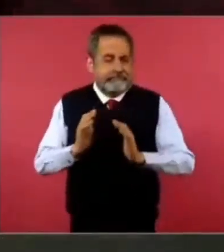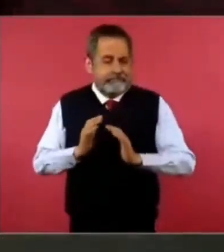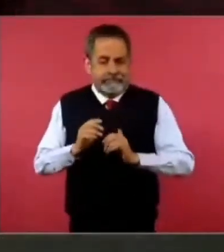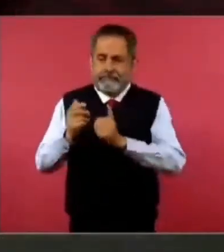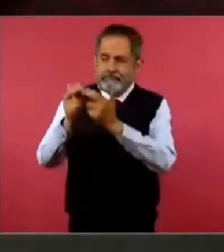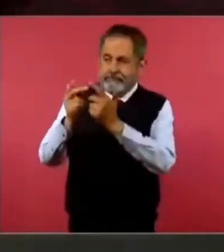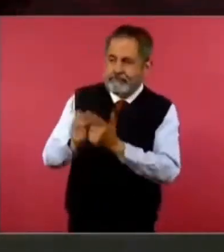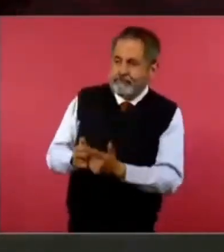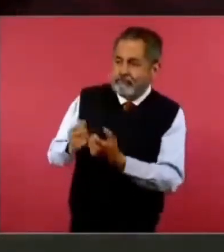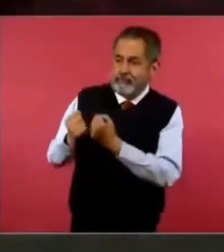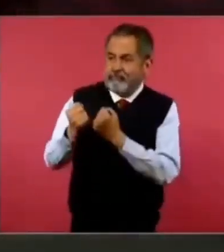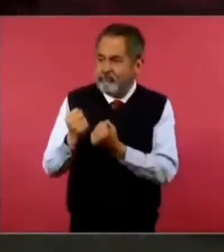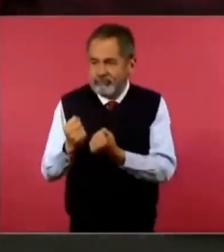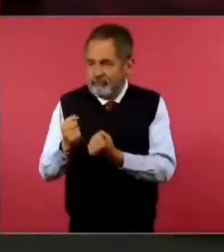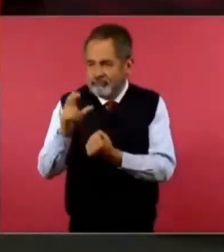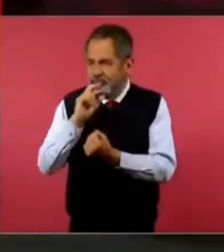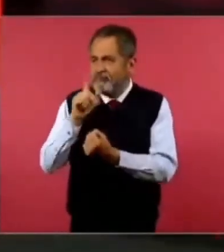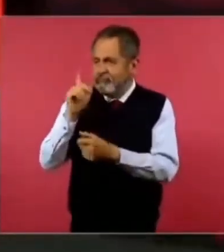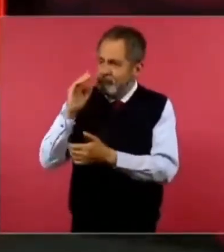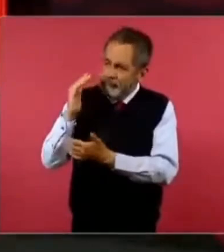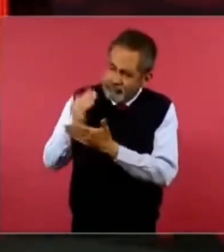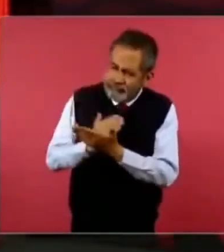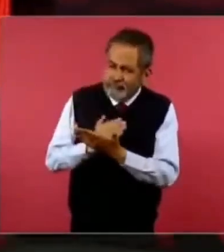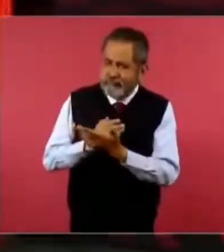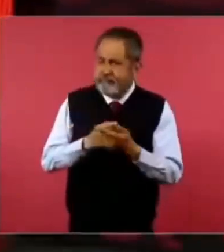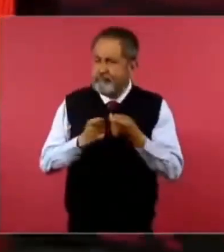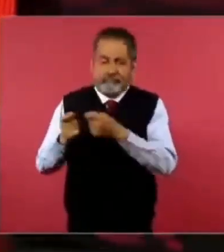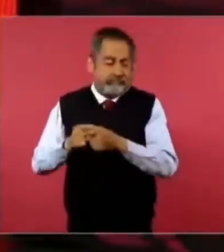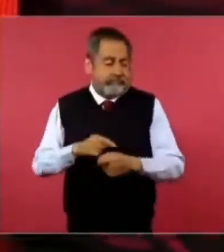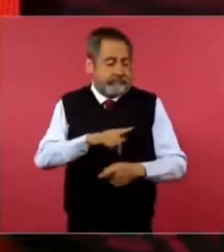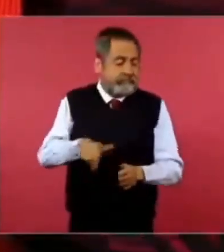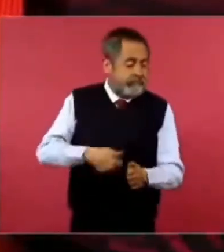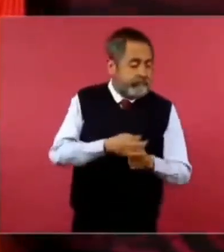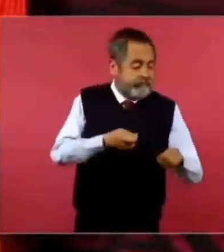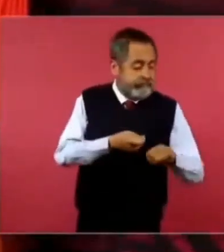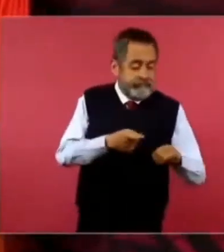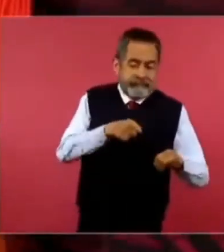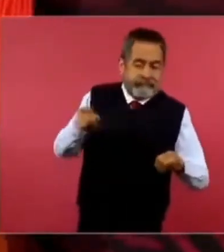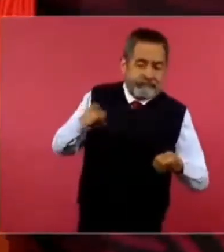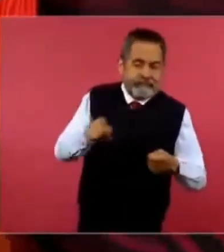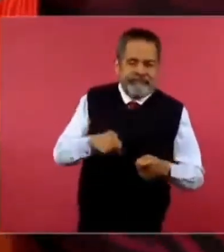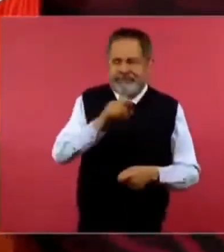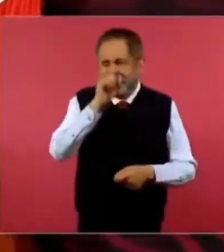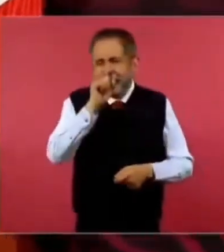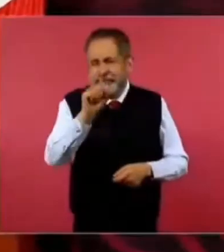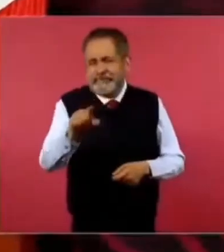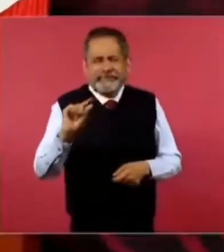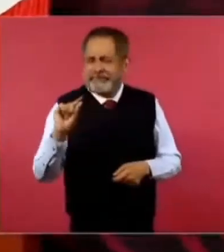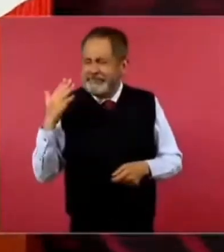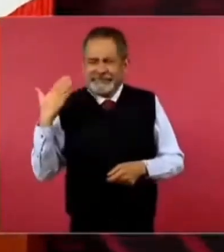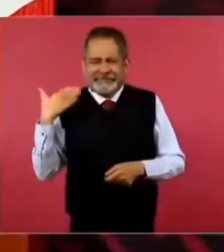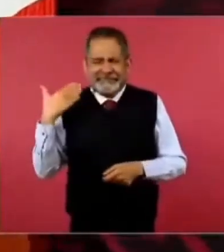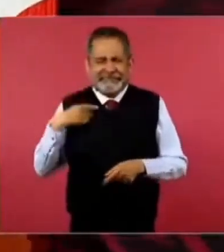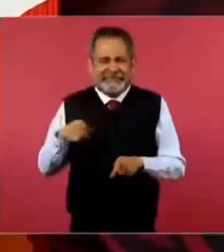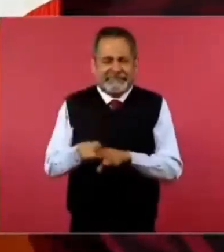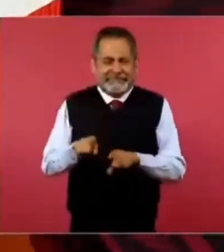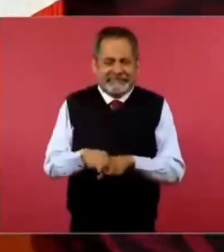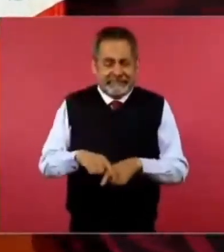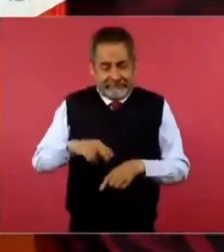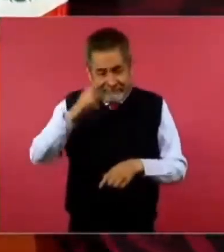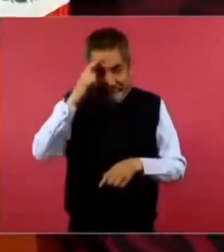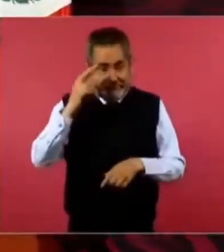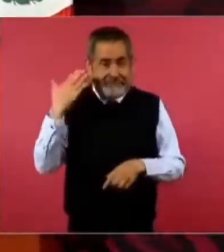debilitarla, socavarla. Eso es lo mismo que me hicieron a mí hace poco. Toda la